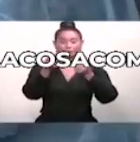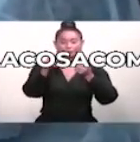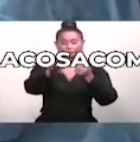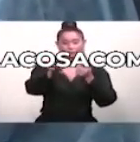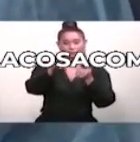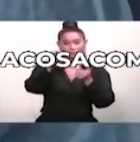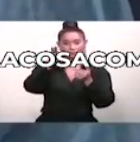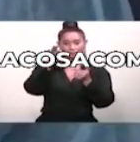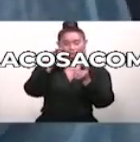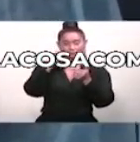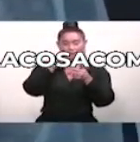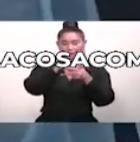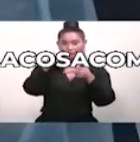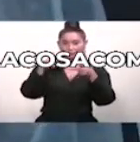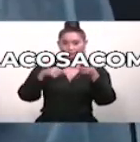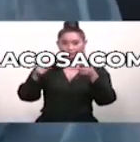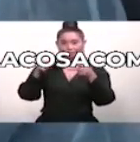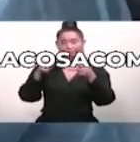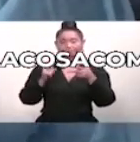al proceso de triaje.